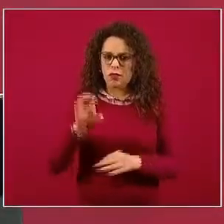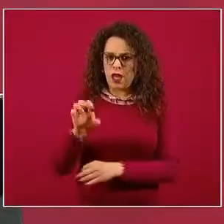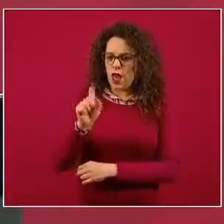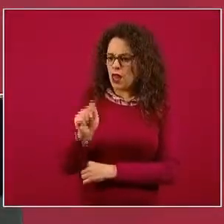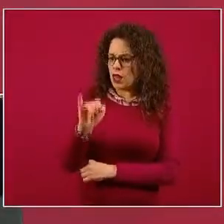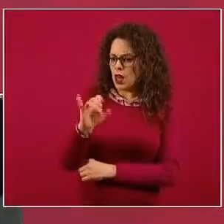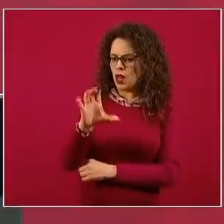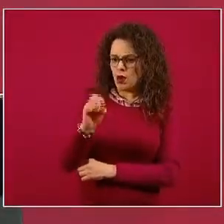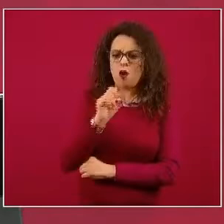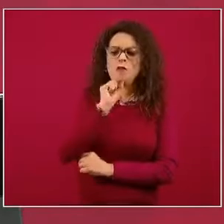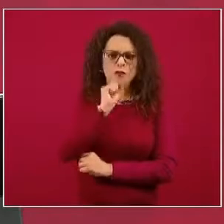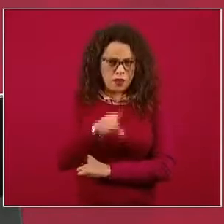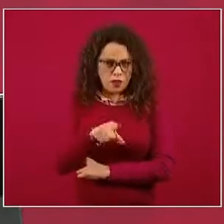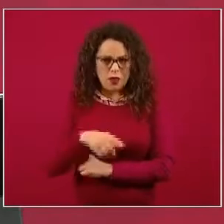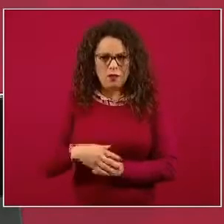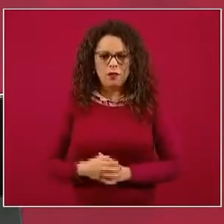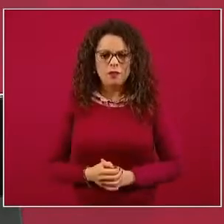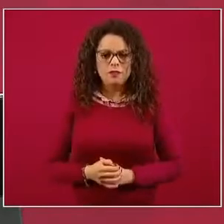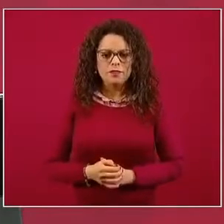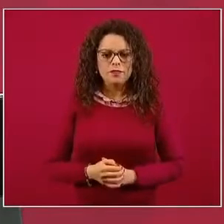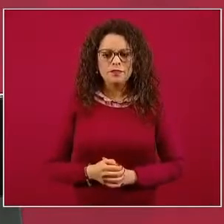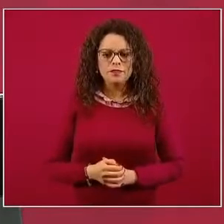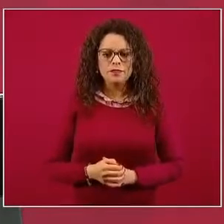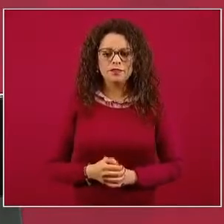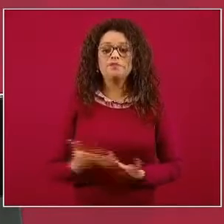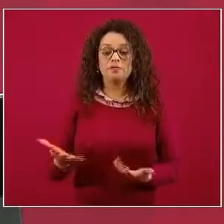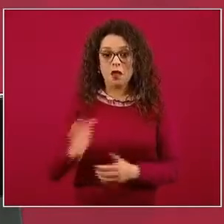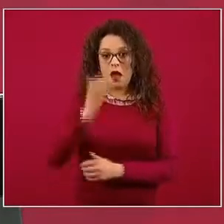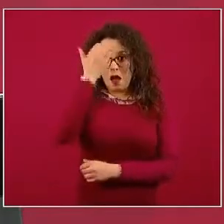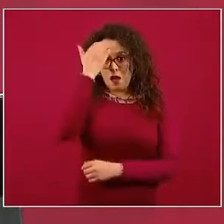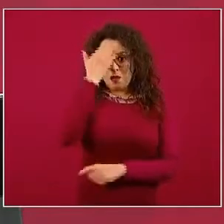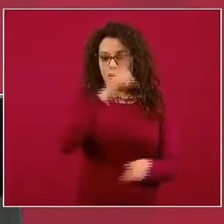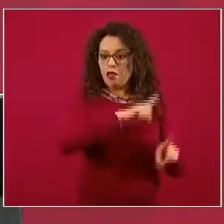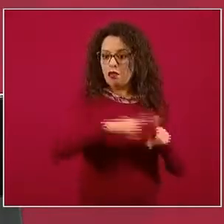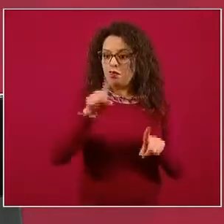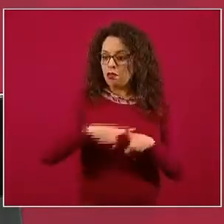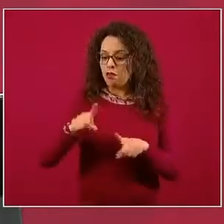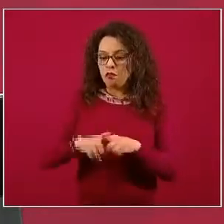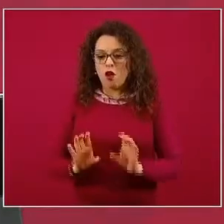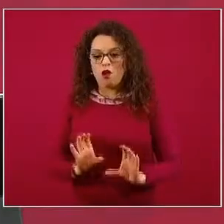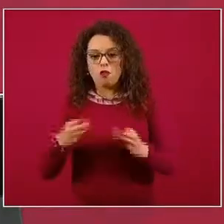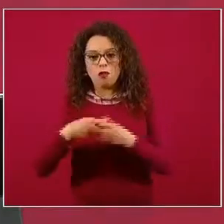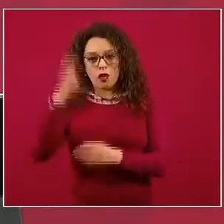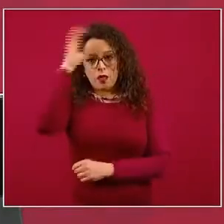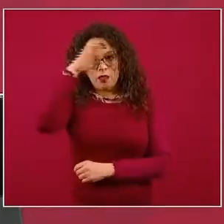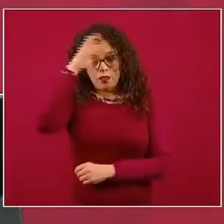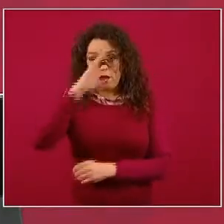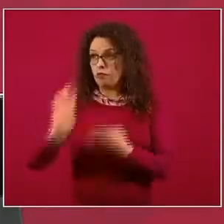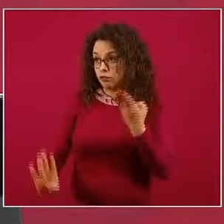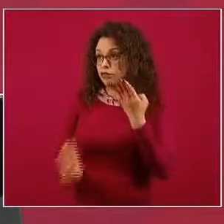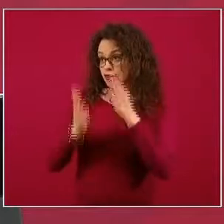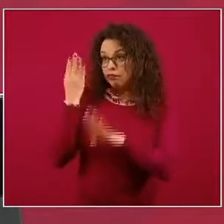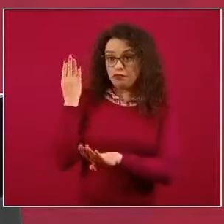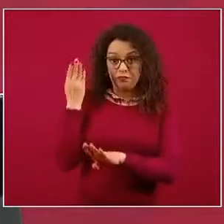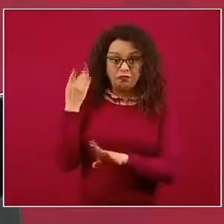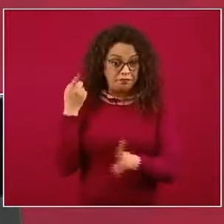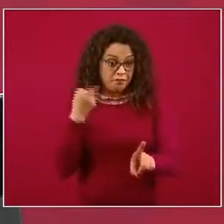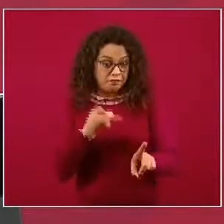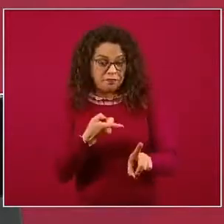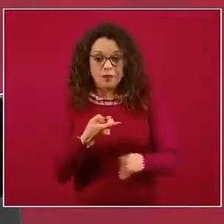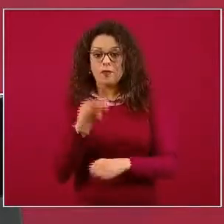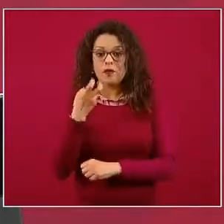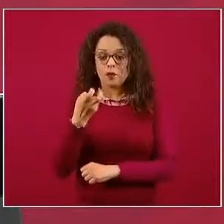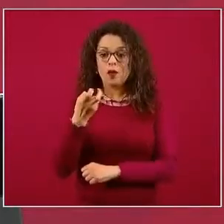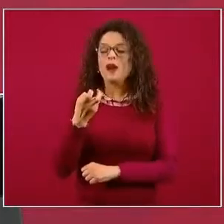también, y son conocidas y conocidos en distintas comunidades científicas del mundo, y eso a veces lleva a que